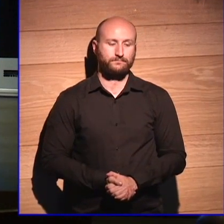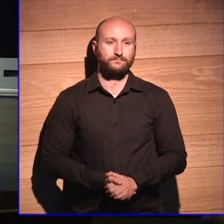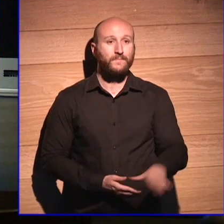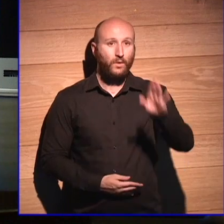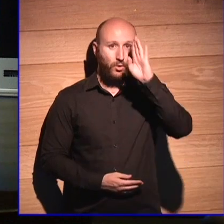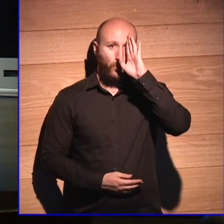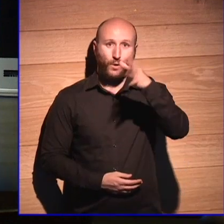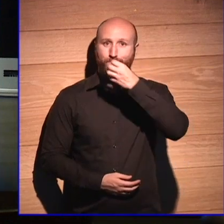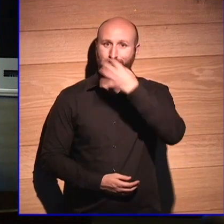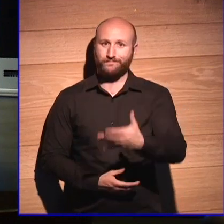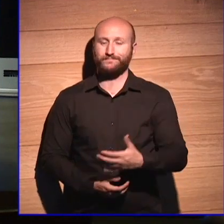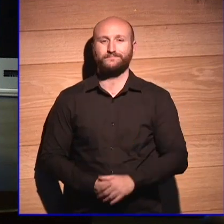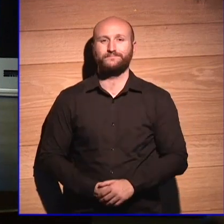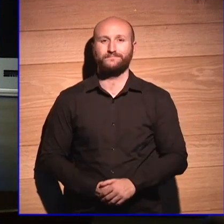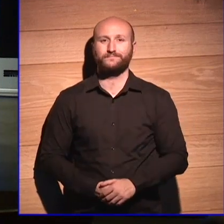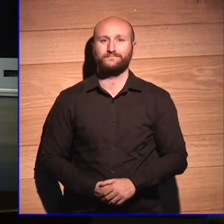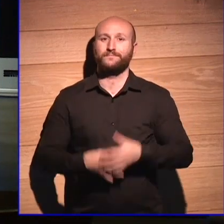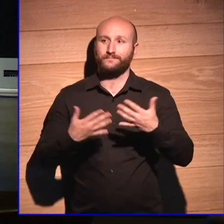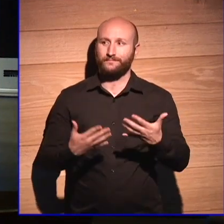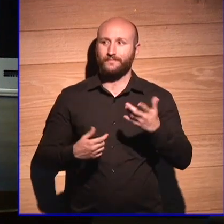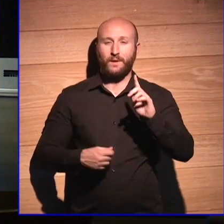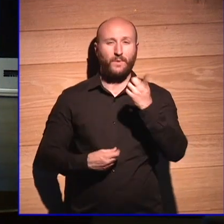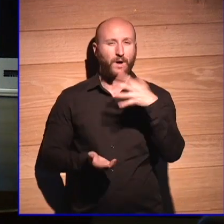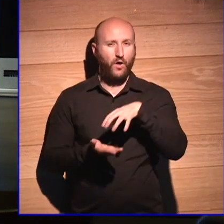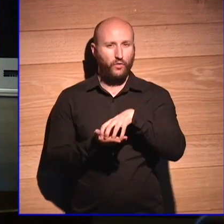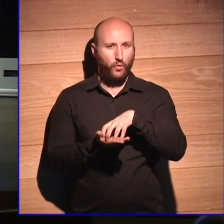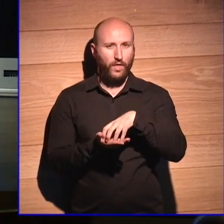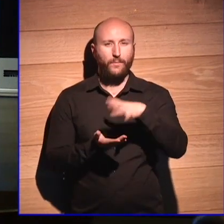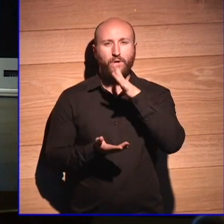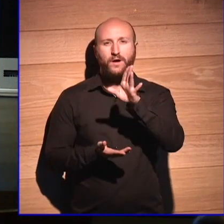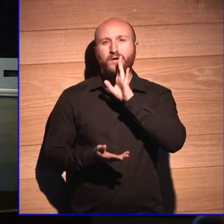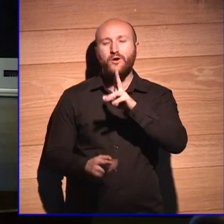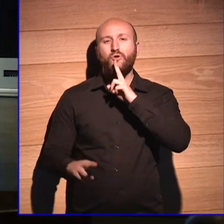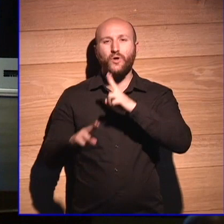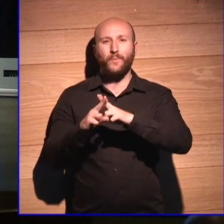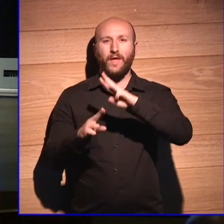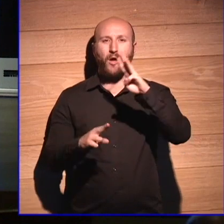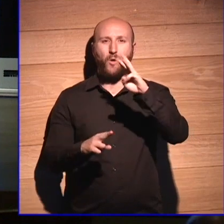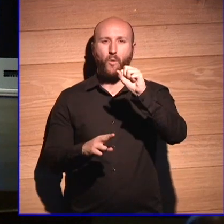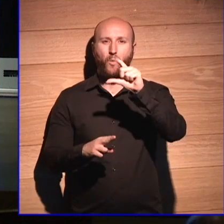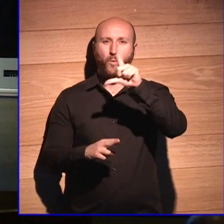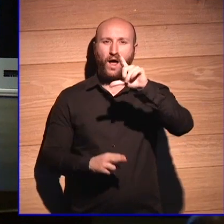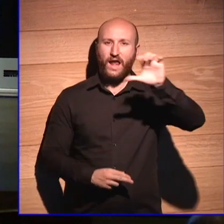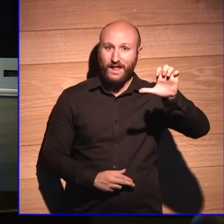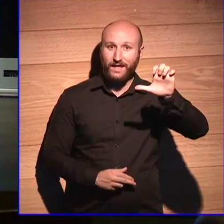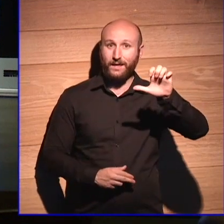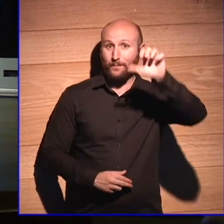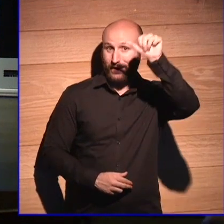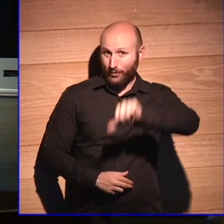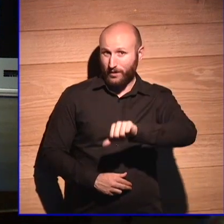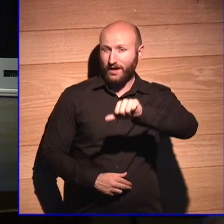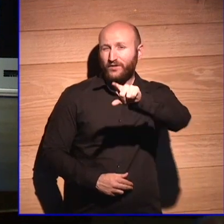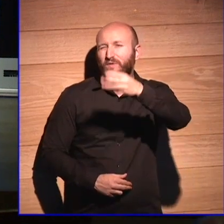Hola, buenas. Bueno, mi primera duda, como nombraste WALL-E, era saber qué pensabas sobre